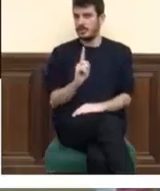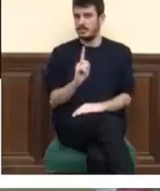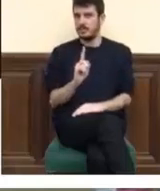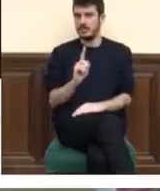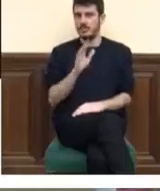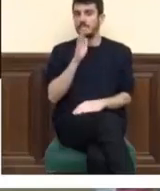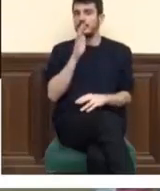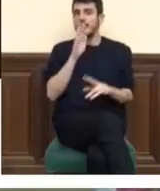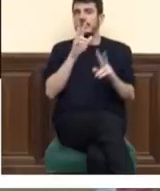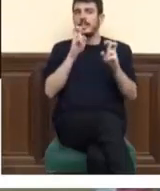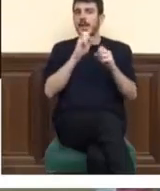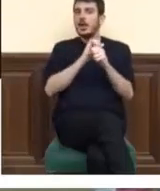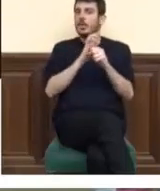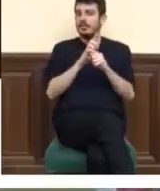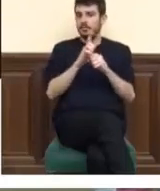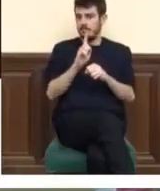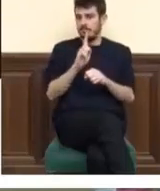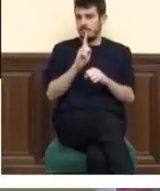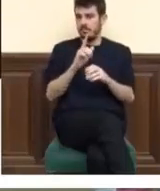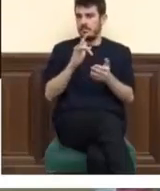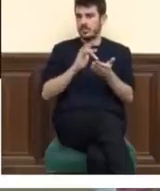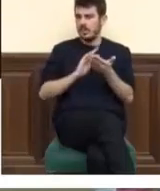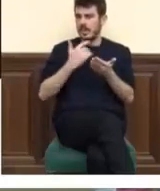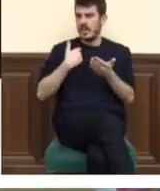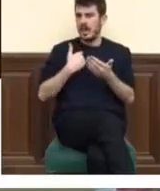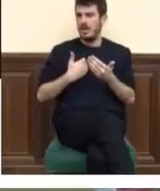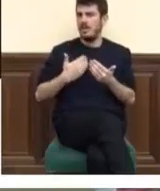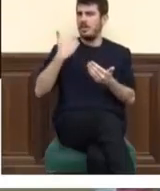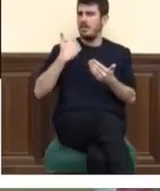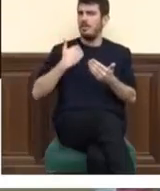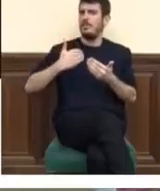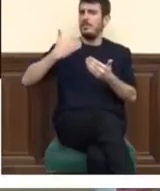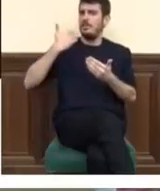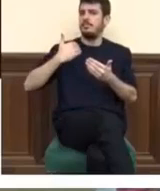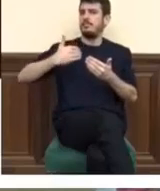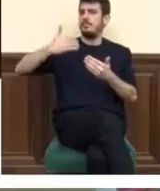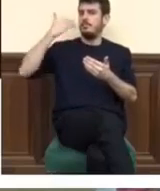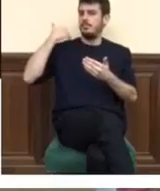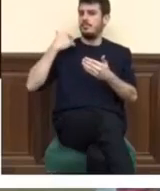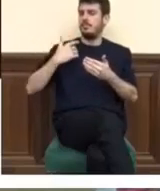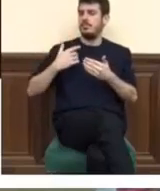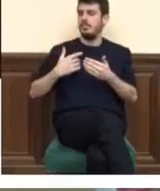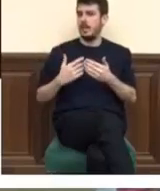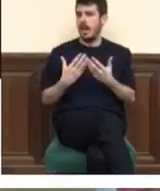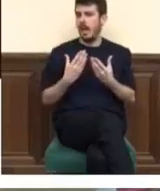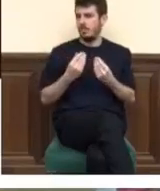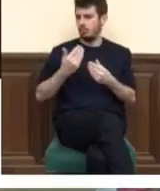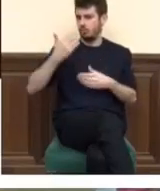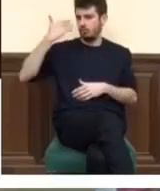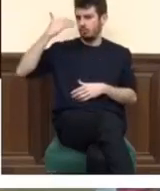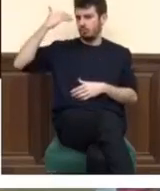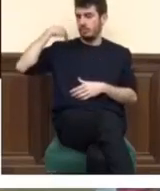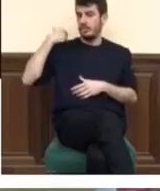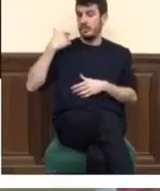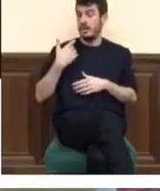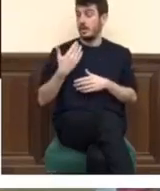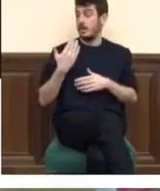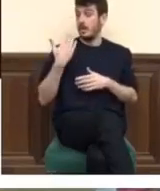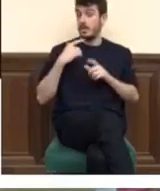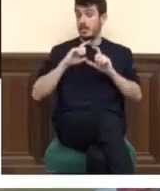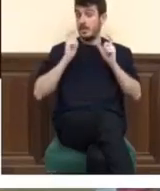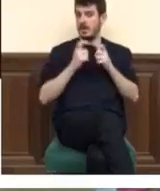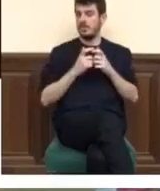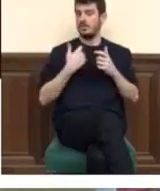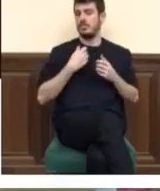por tema COVID. Esto es un tema que viene de lejos. Ya lo dije en el pleno anterior, que el